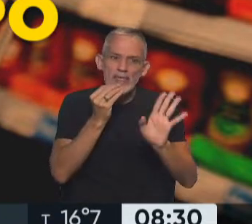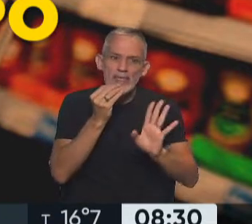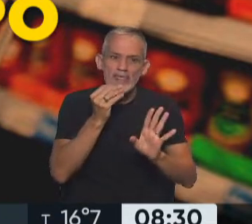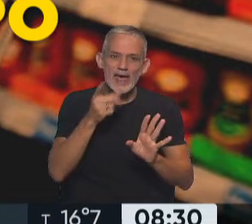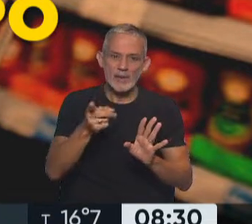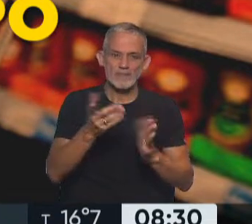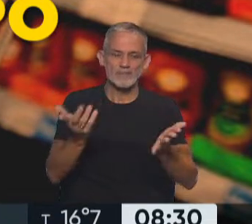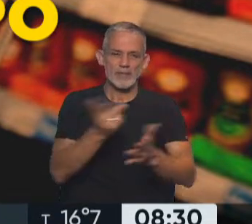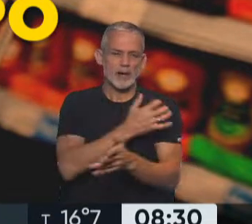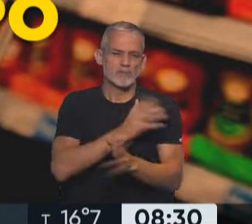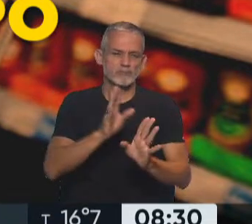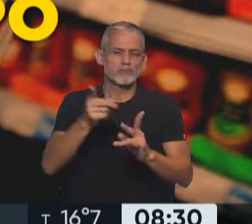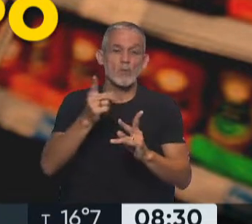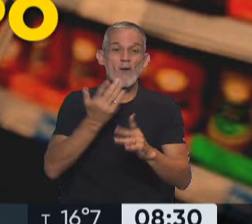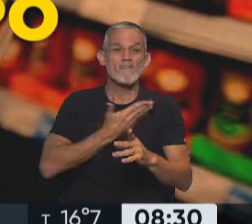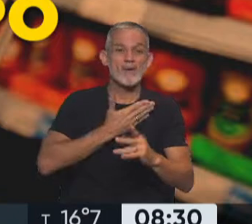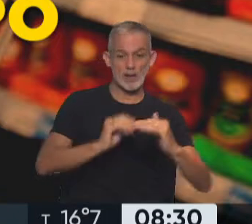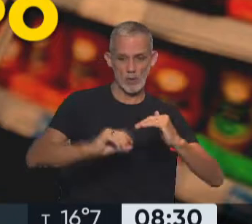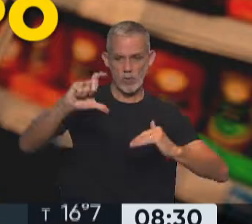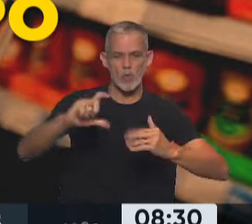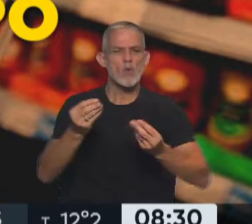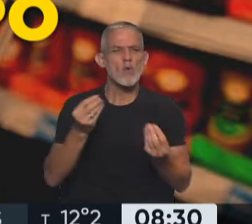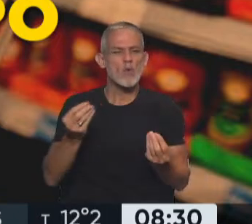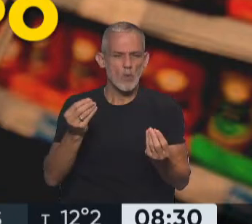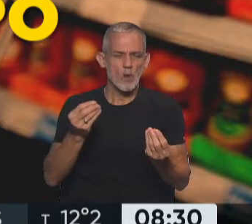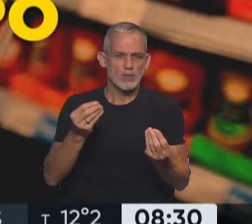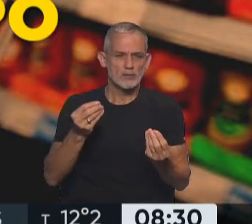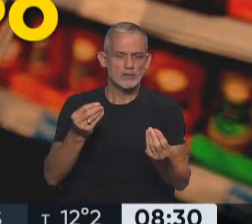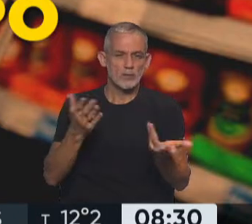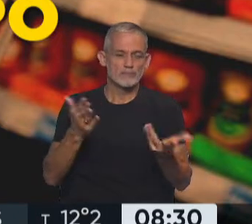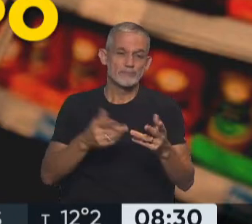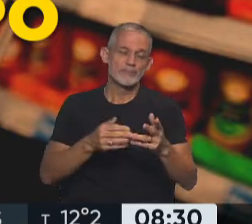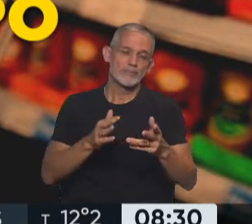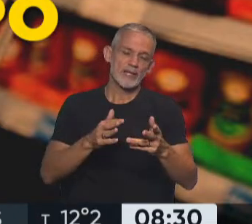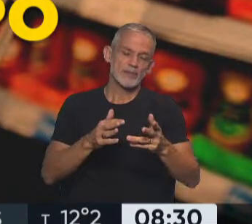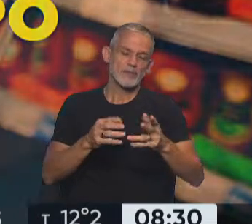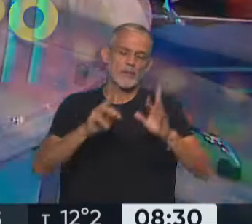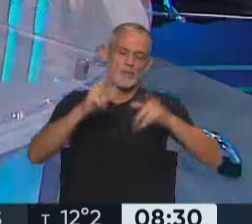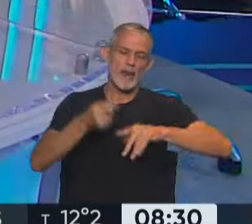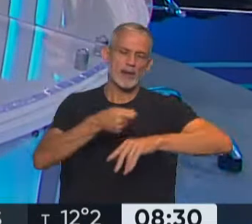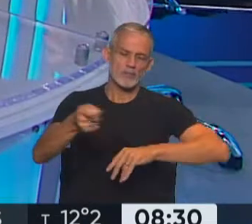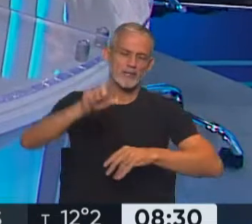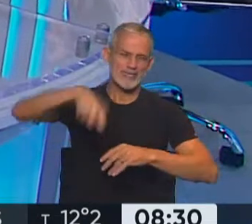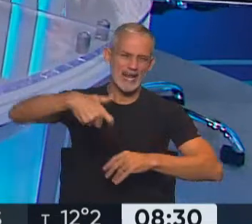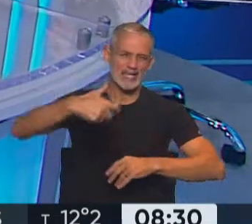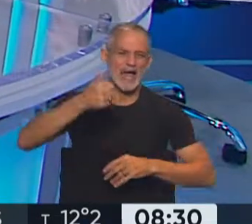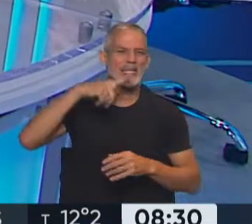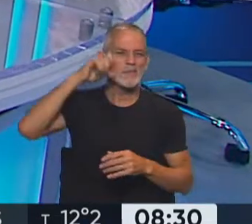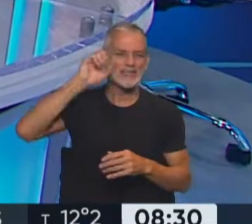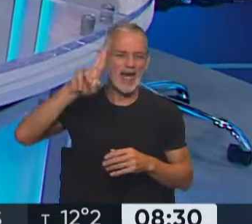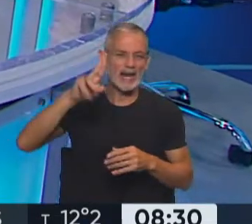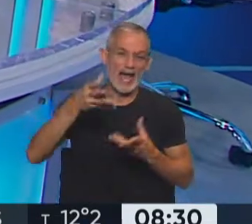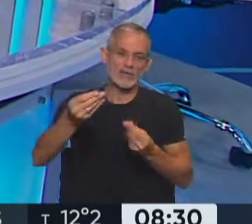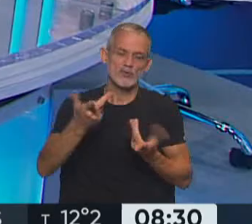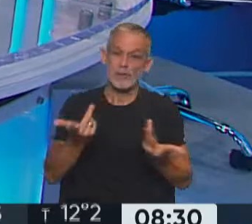cuánto subió en febrero la canasta básica Ahí alimentaria. ayuda la tarjeta alimentar, ¿no? Ayuda Sí, bastante, ayuda a la ¿no? tarjeta alimentaria y me parece que